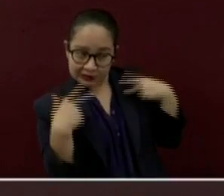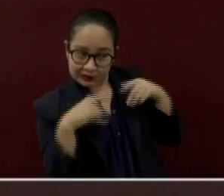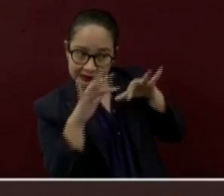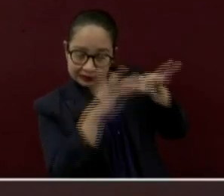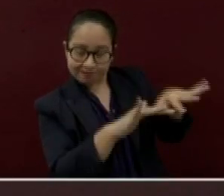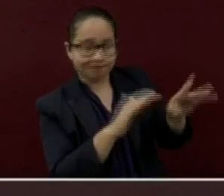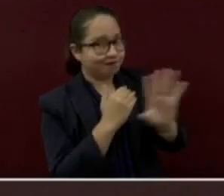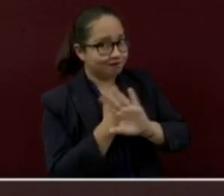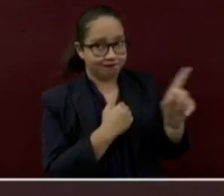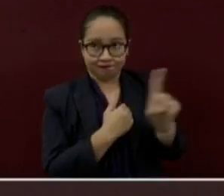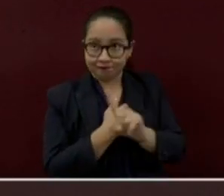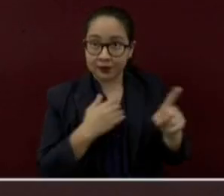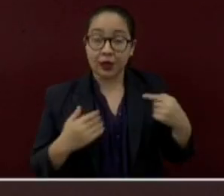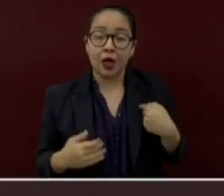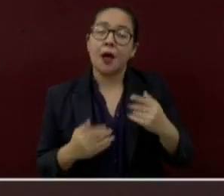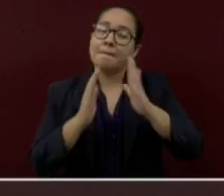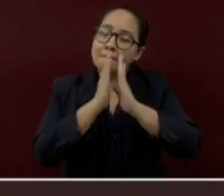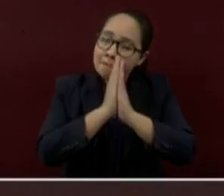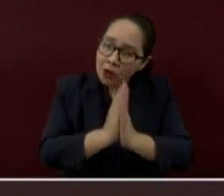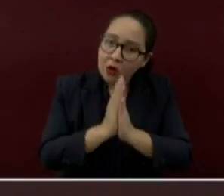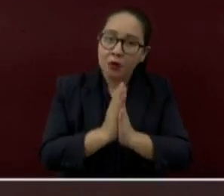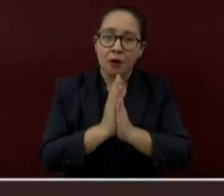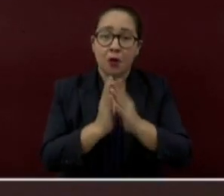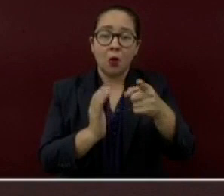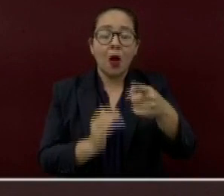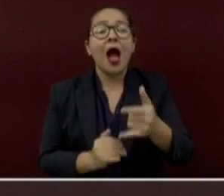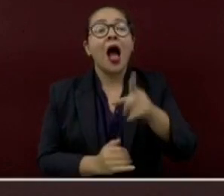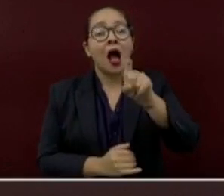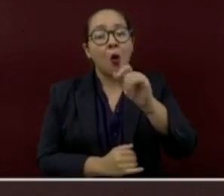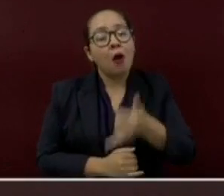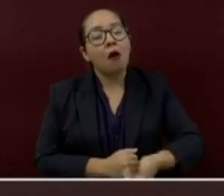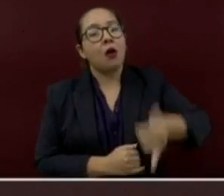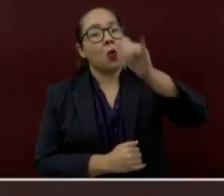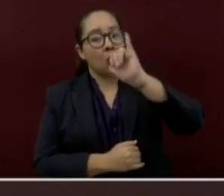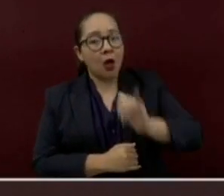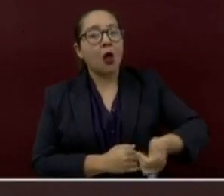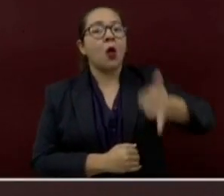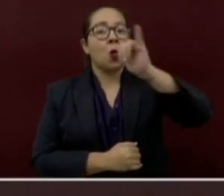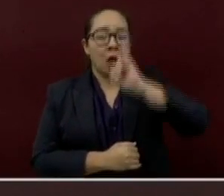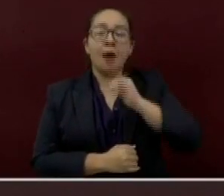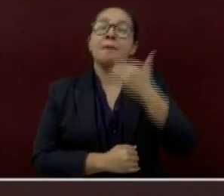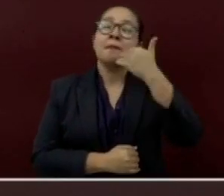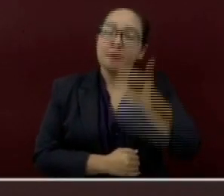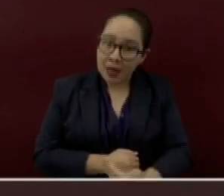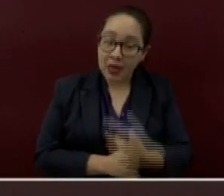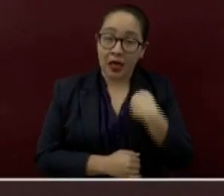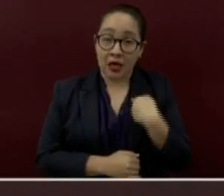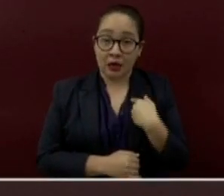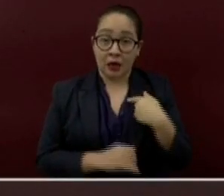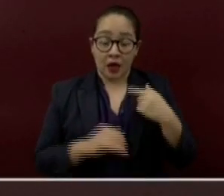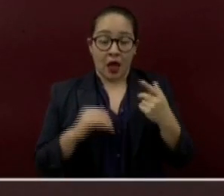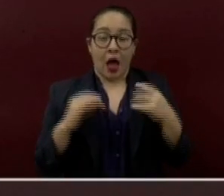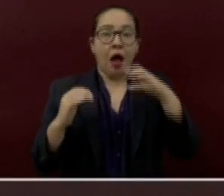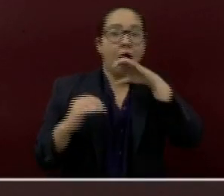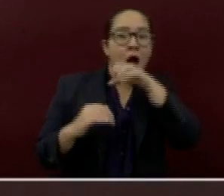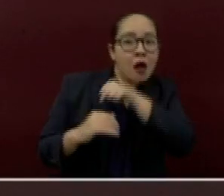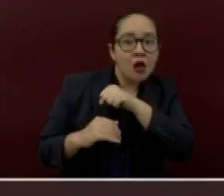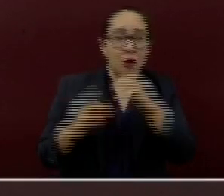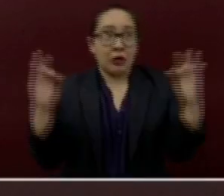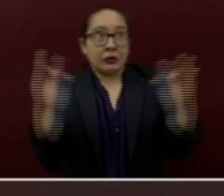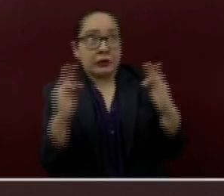personas manténgase bien hidratado y cuídese de los cambios bruscos de